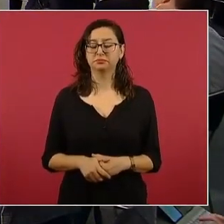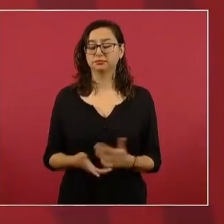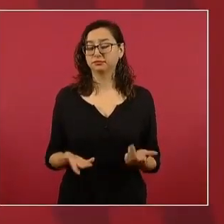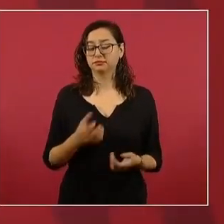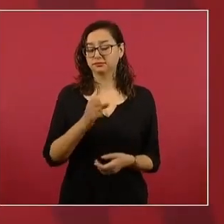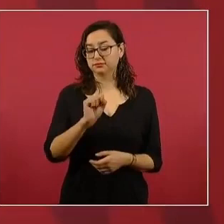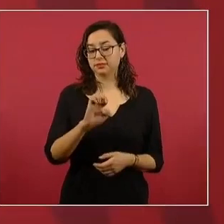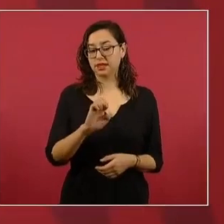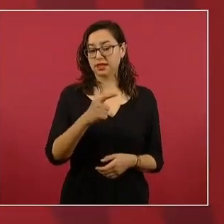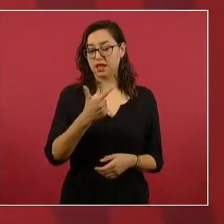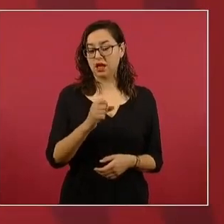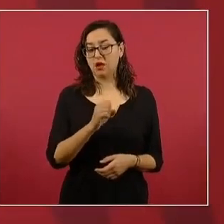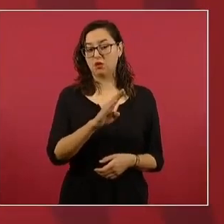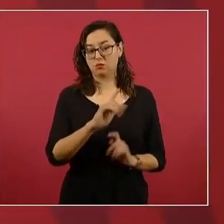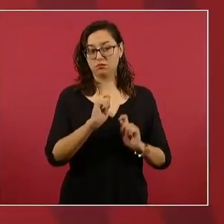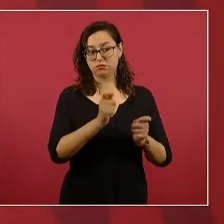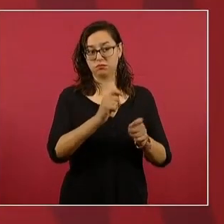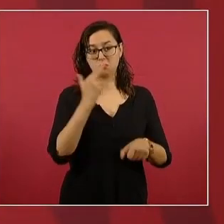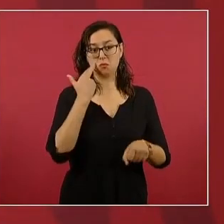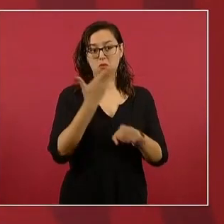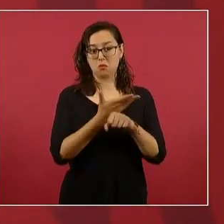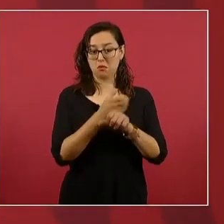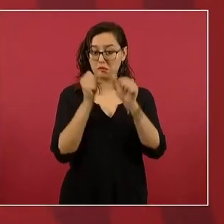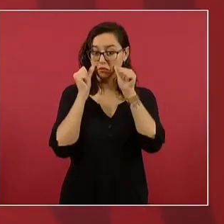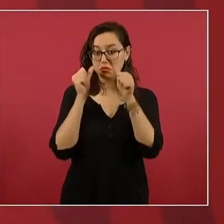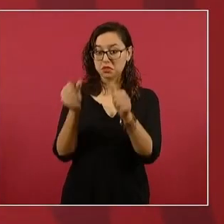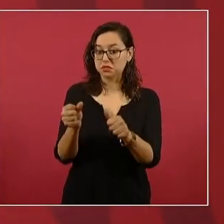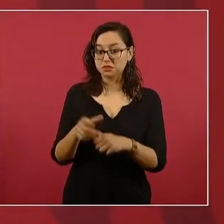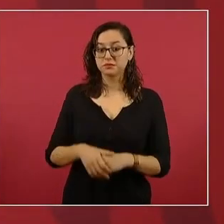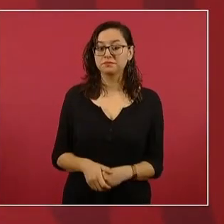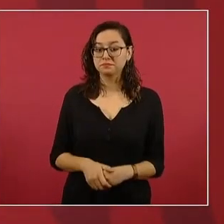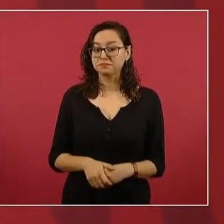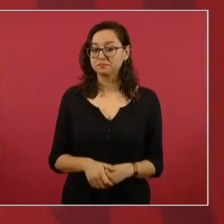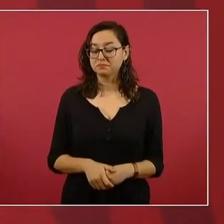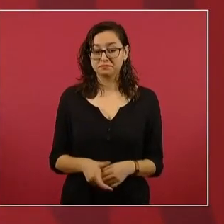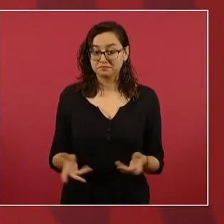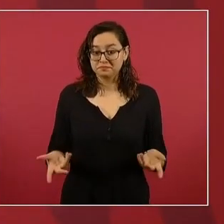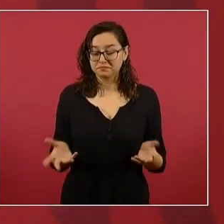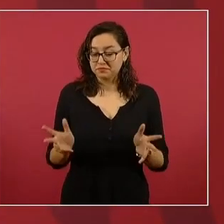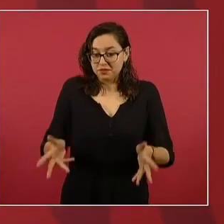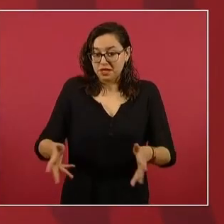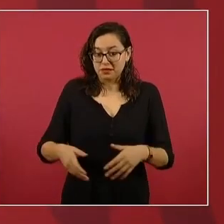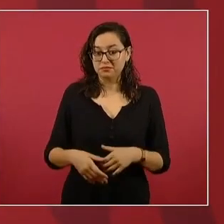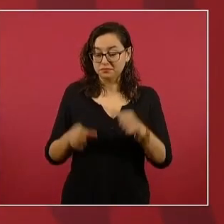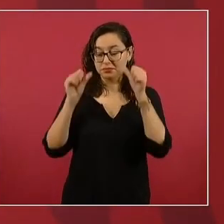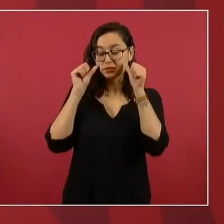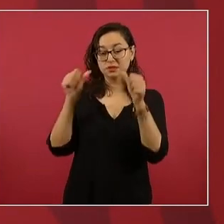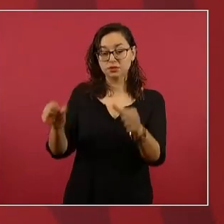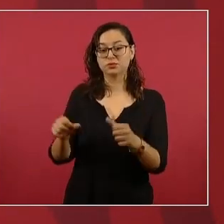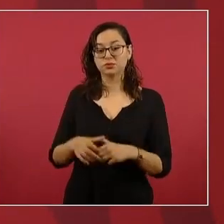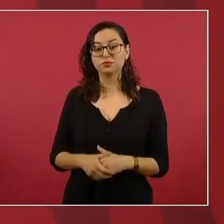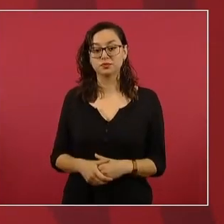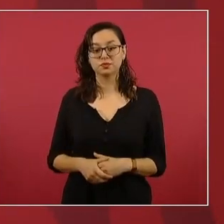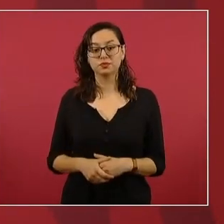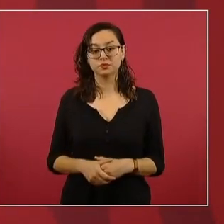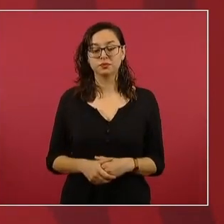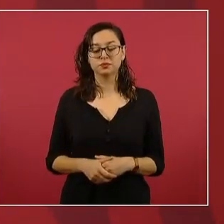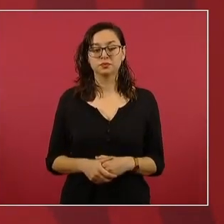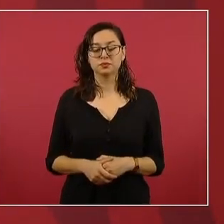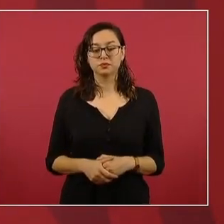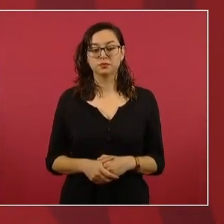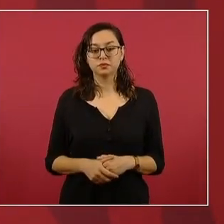Gobernación. Y lo va a seguir viendo, Adán Augusto López Hernández. Ya me